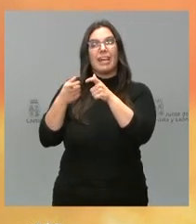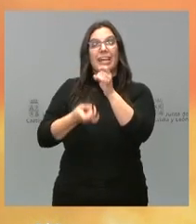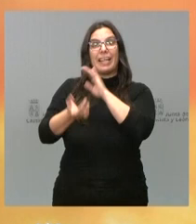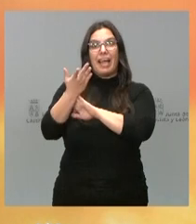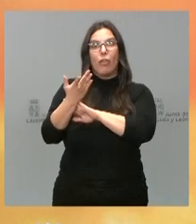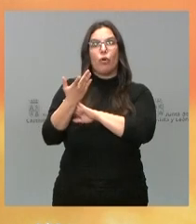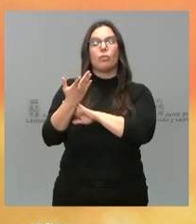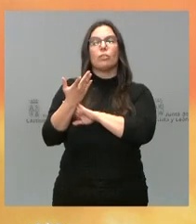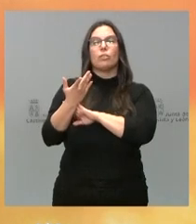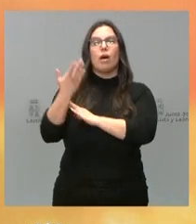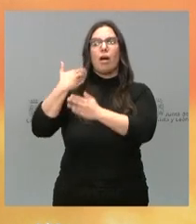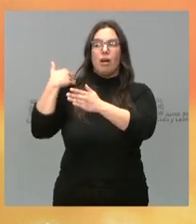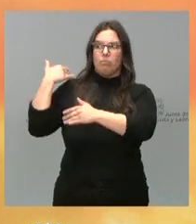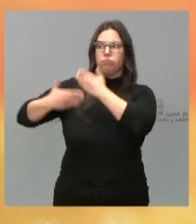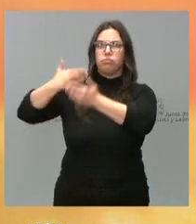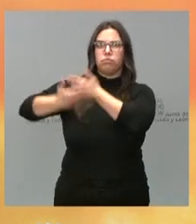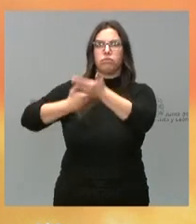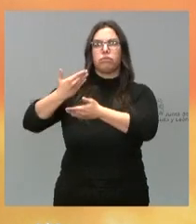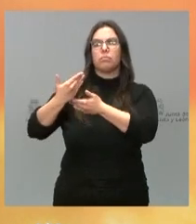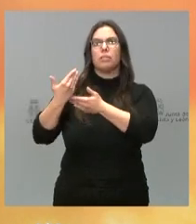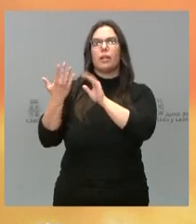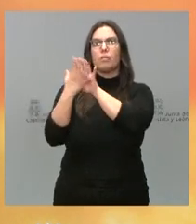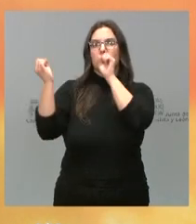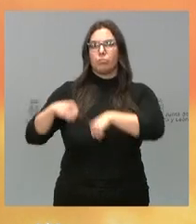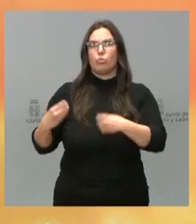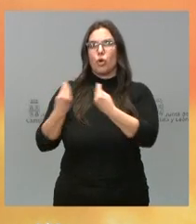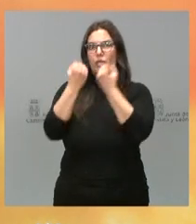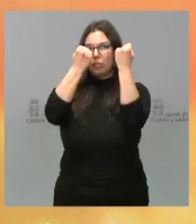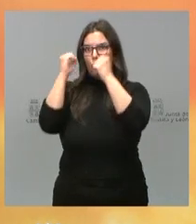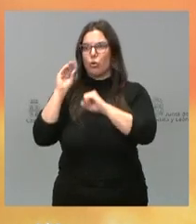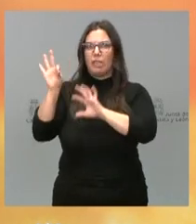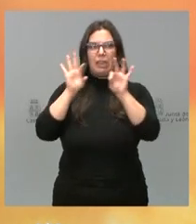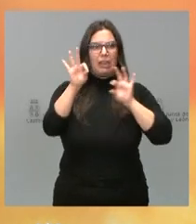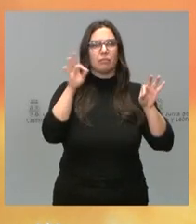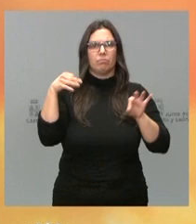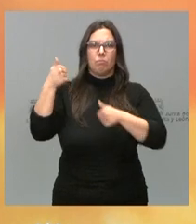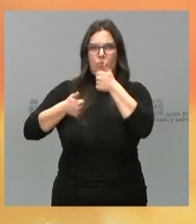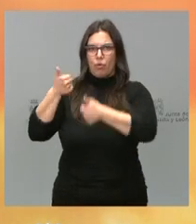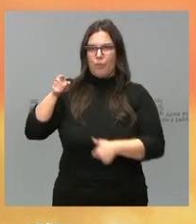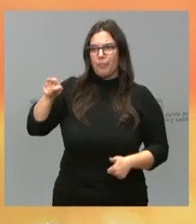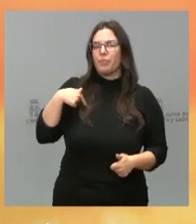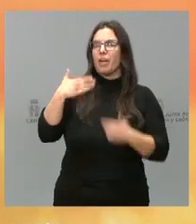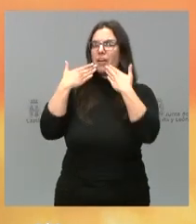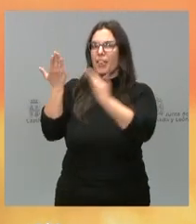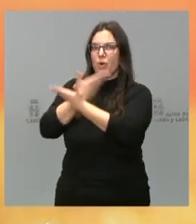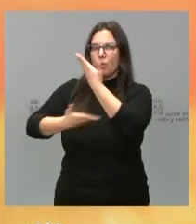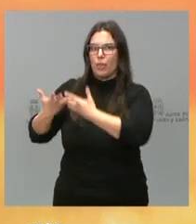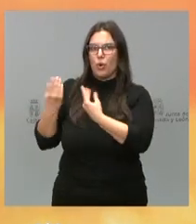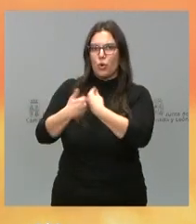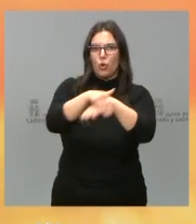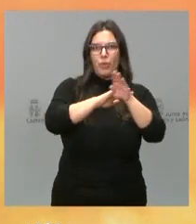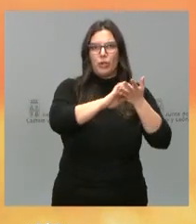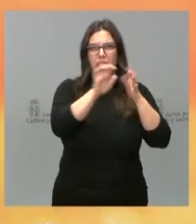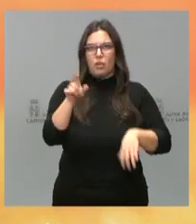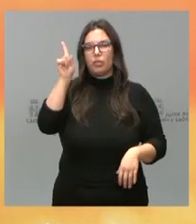de selección con la institución de caixabank agradecerle su colaboración con el gobierno de Castilla y león y con